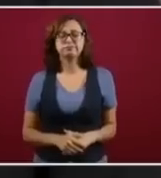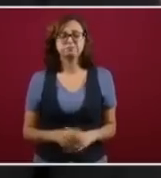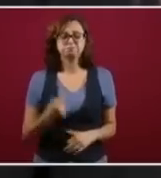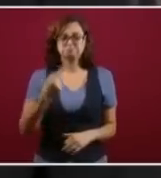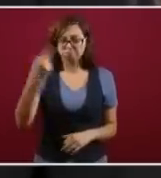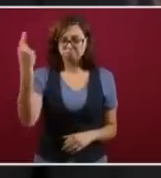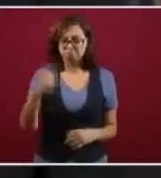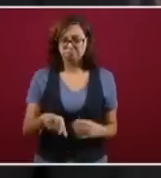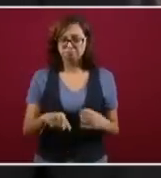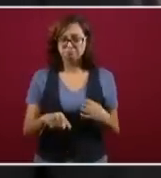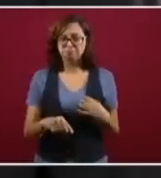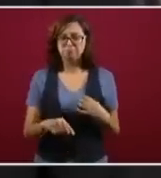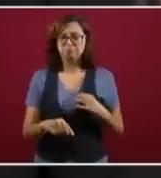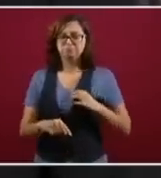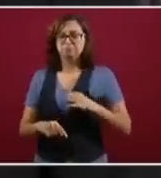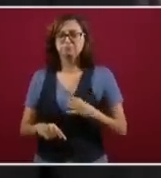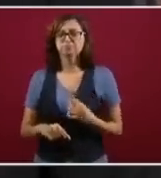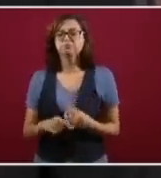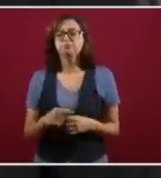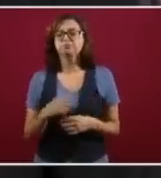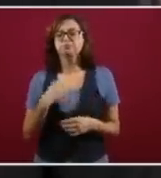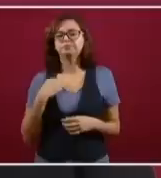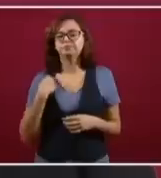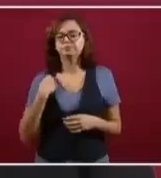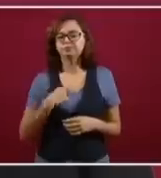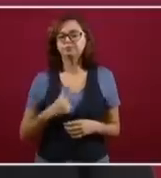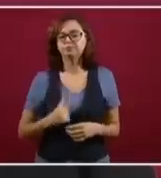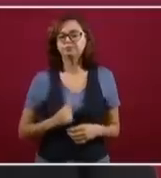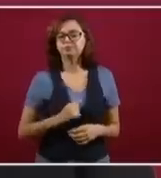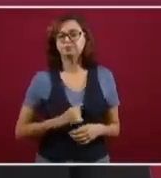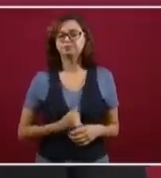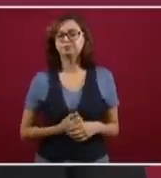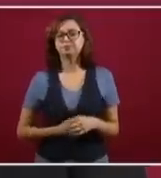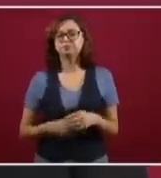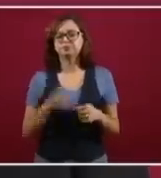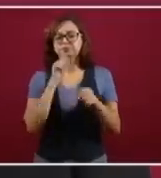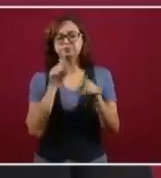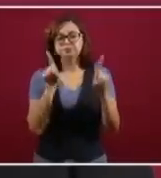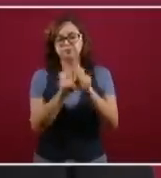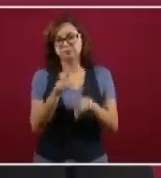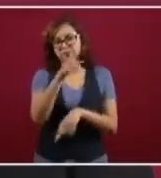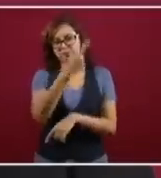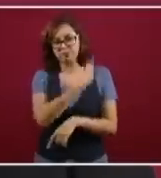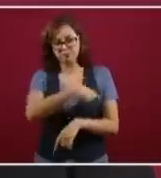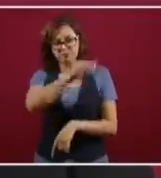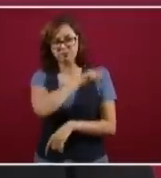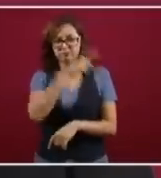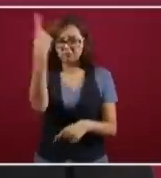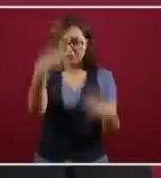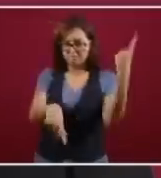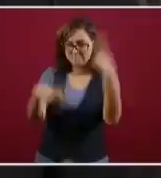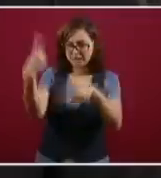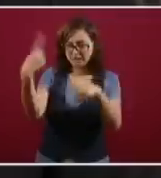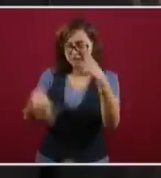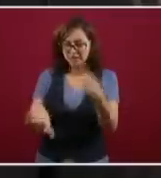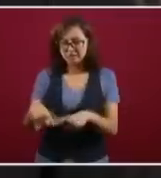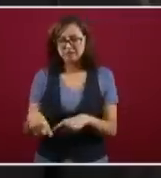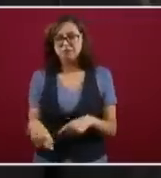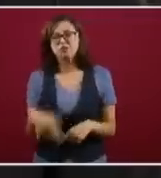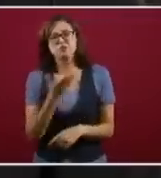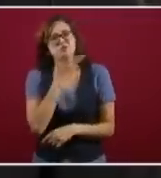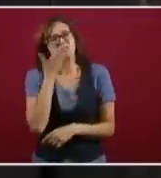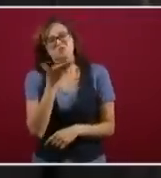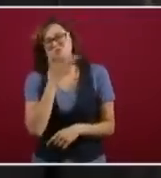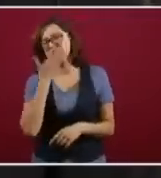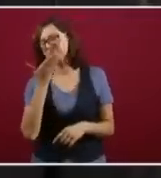incluso de las ordenanzas que mandaban desde España, y era muy